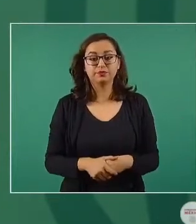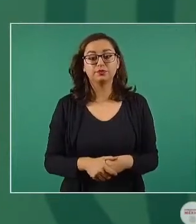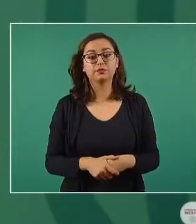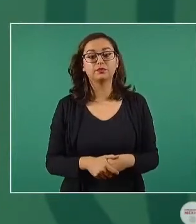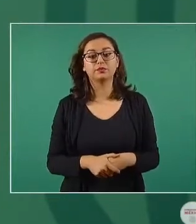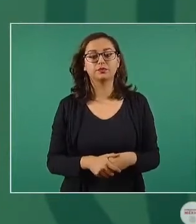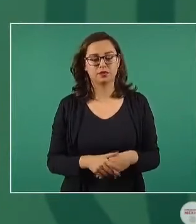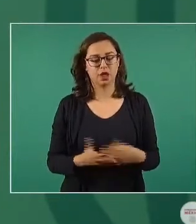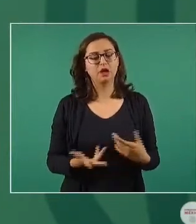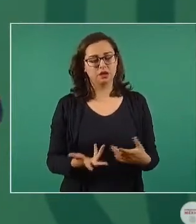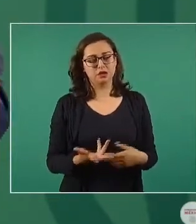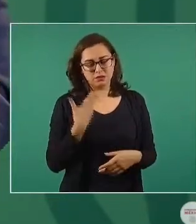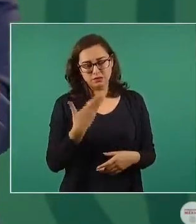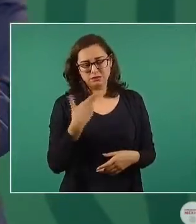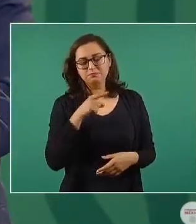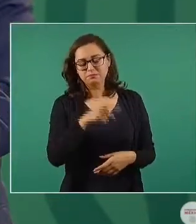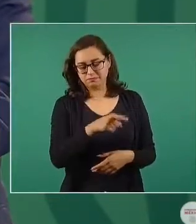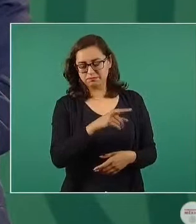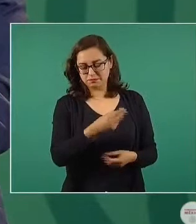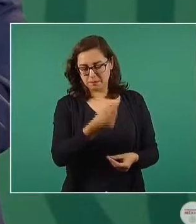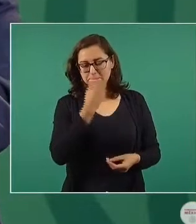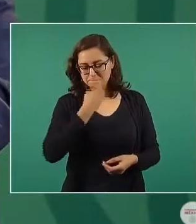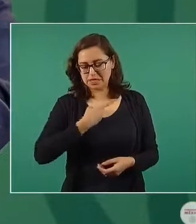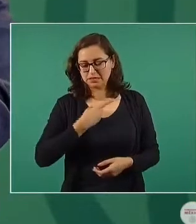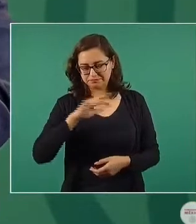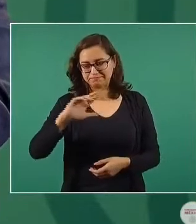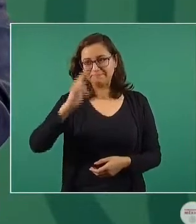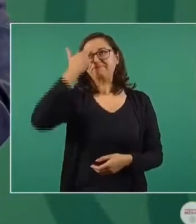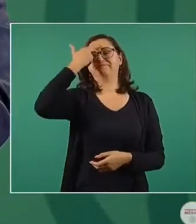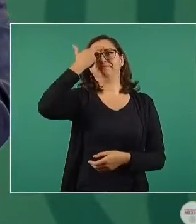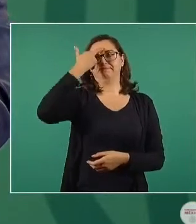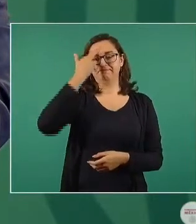lo estás recordando, porque